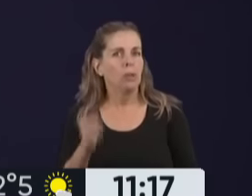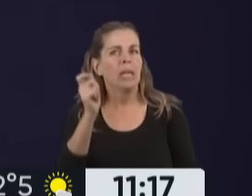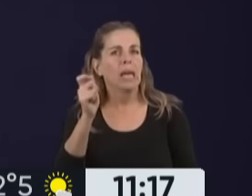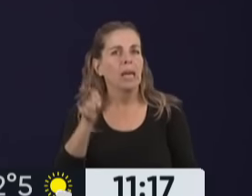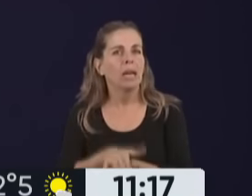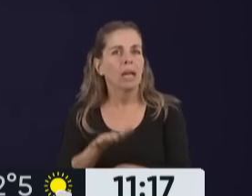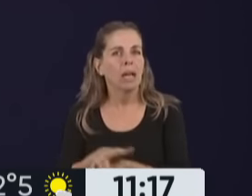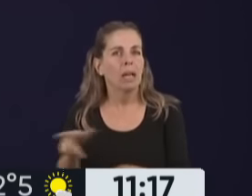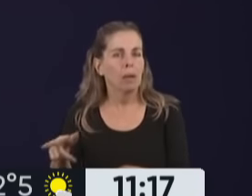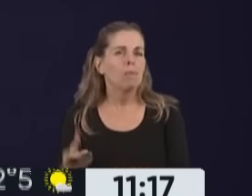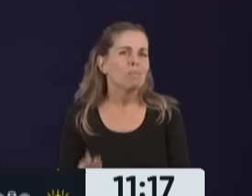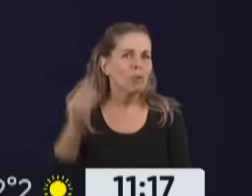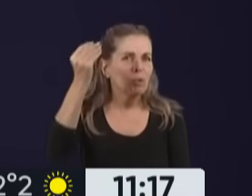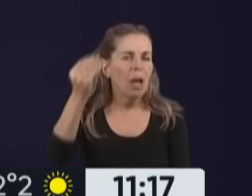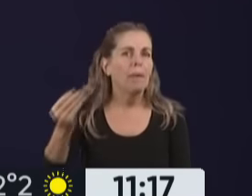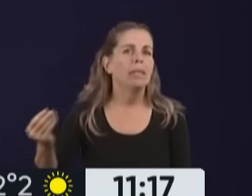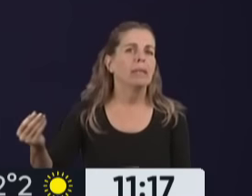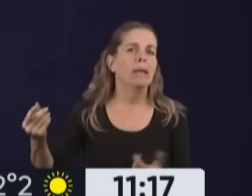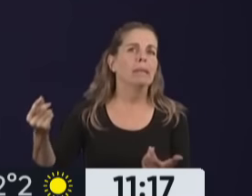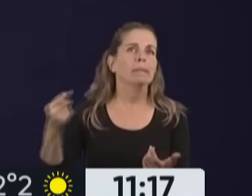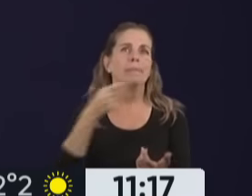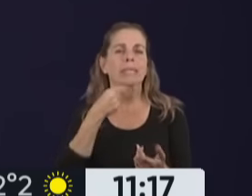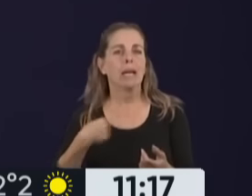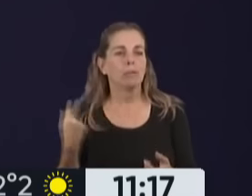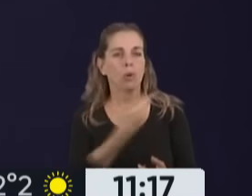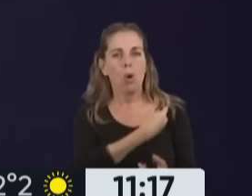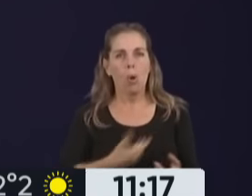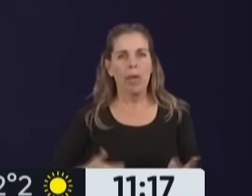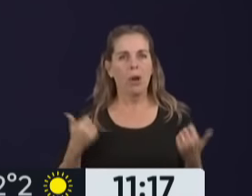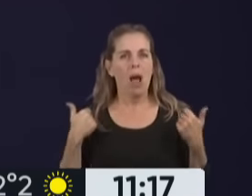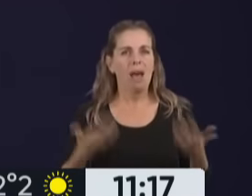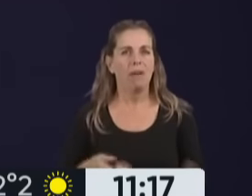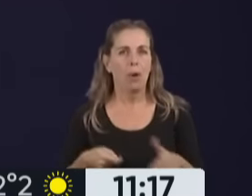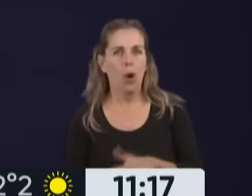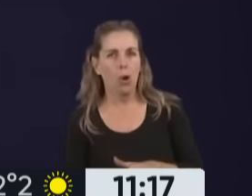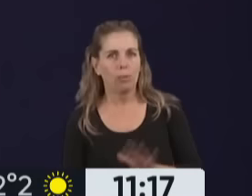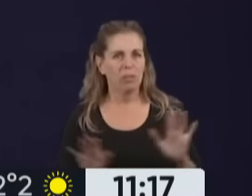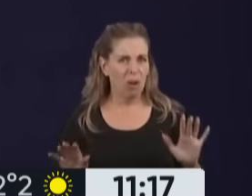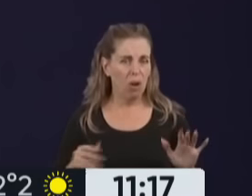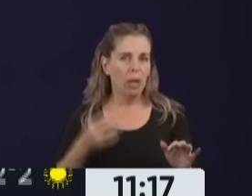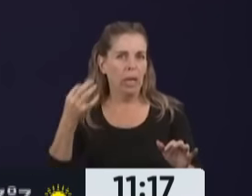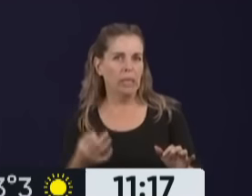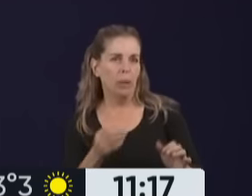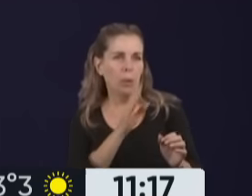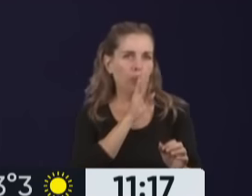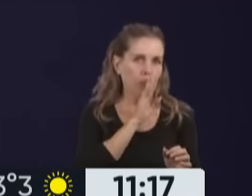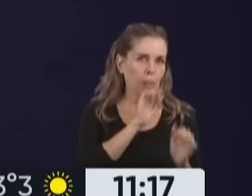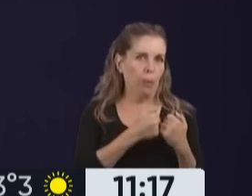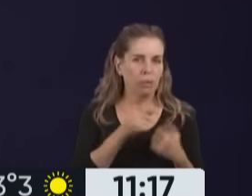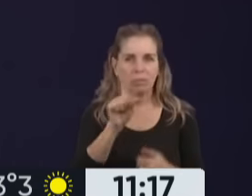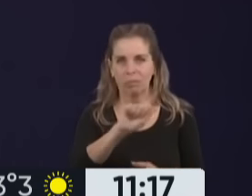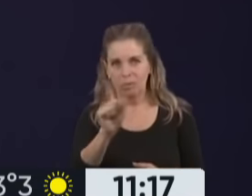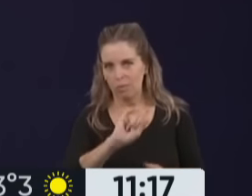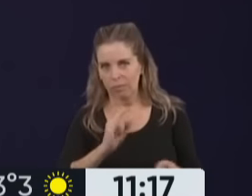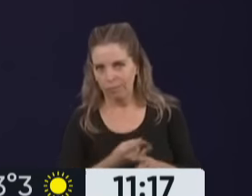Muchas veces nos han dicho que nosotros no íbamos a ir contra la corrupción, que no nos íbamos a encargar de denunciar lo que pasaba o lo que encontrábamos.